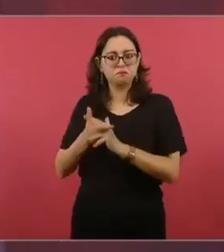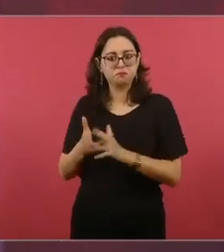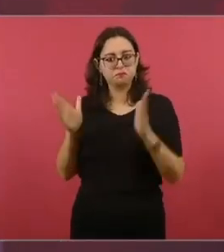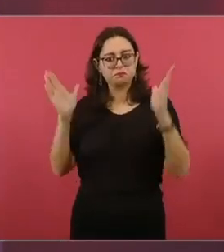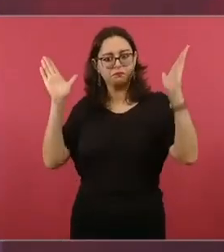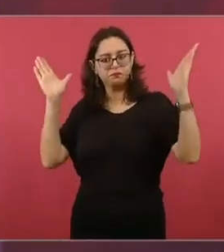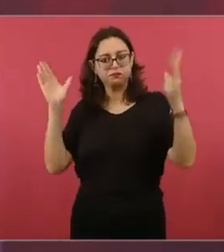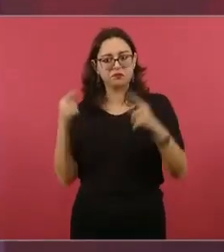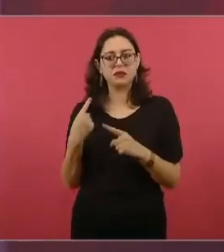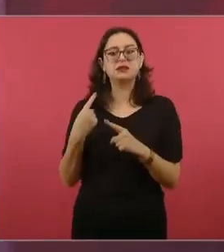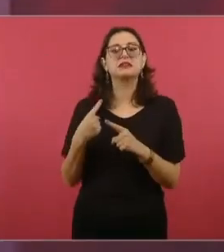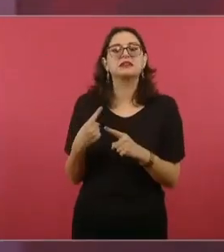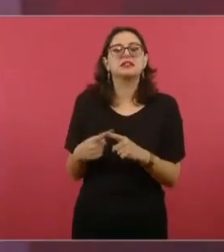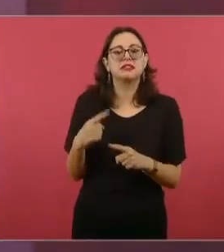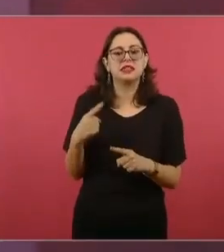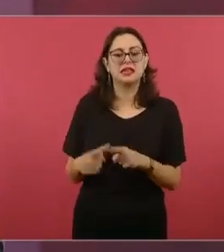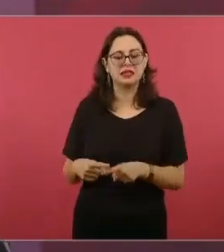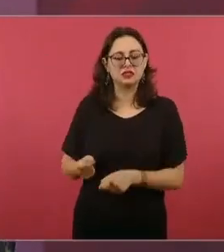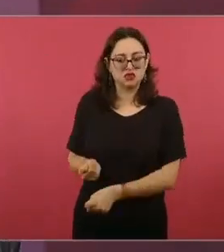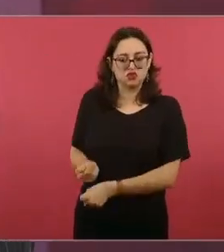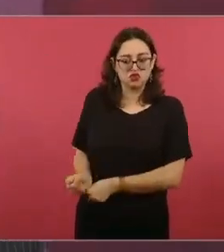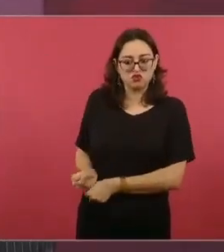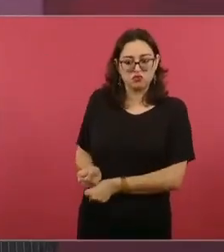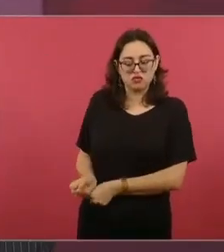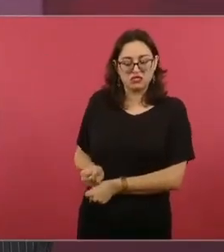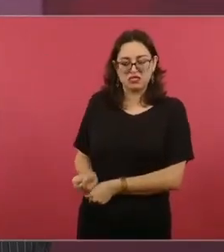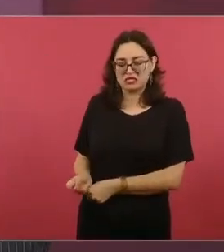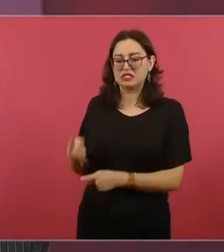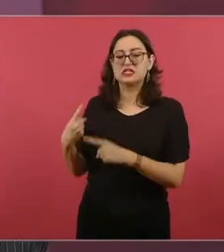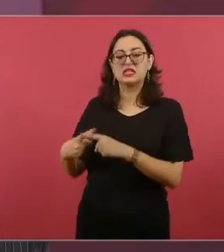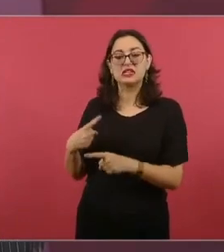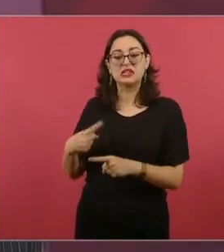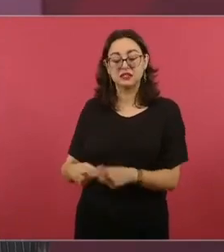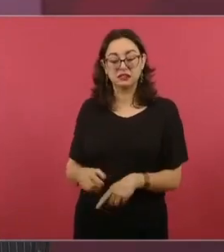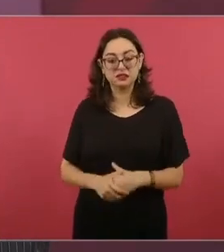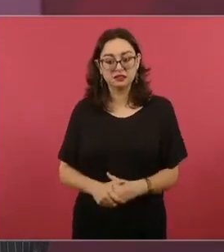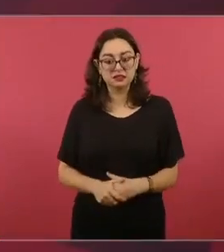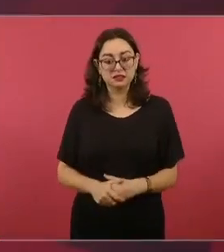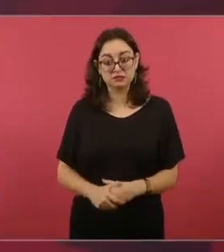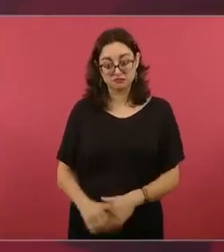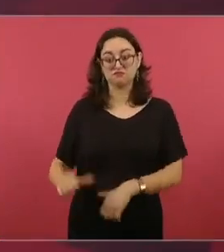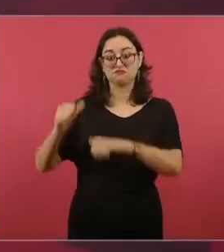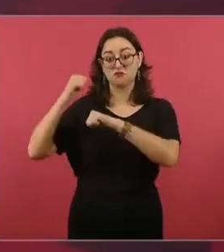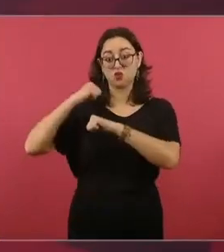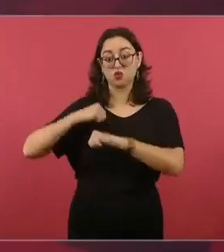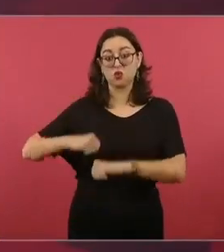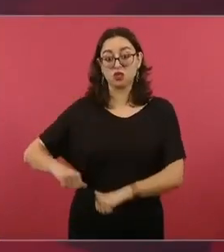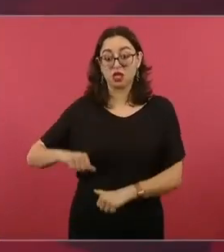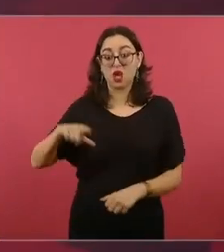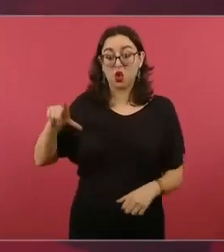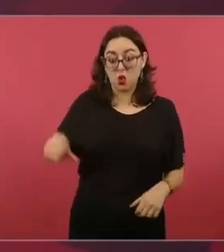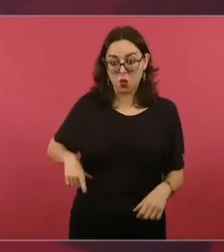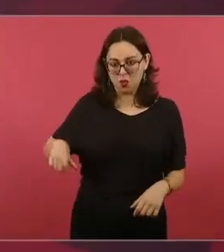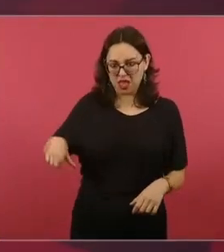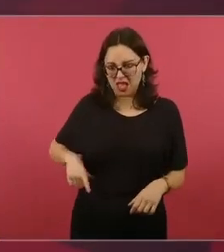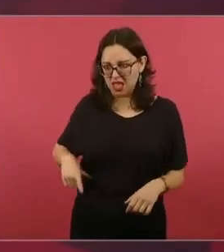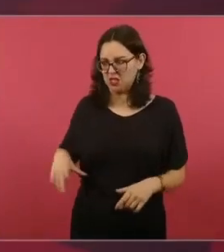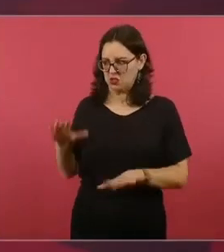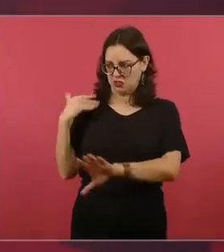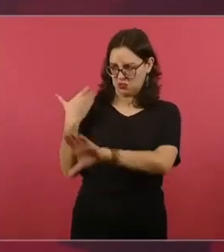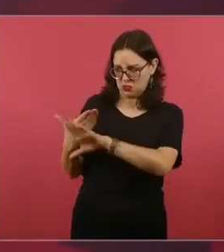¿Quiénes lo martirizaron? Los poderosos de su época, que lo